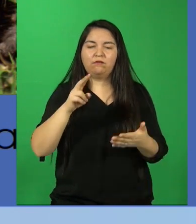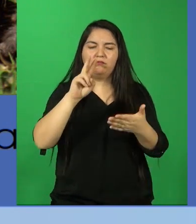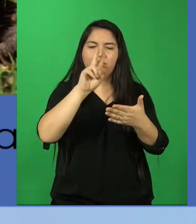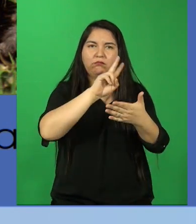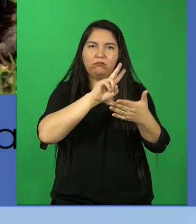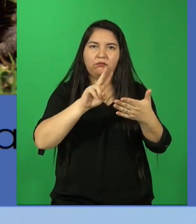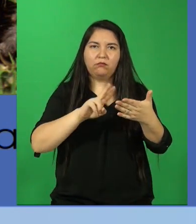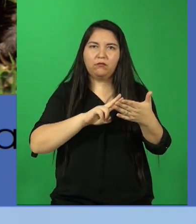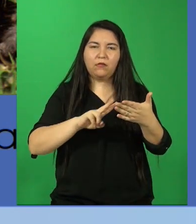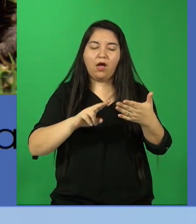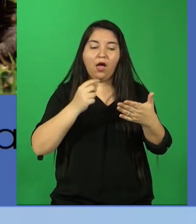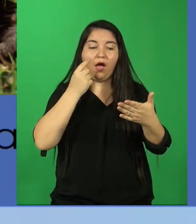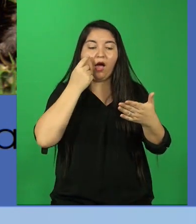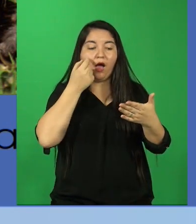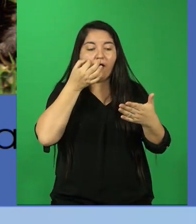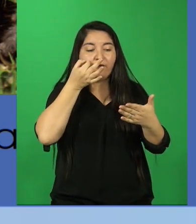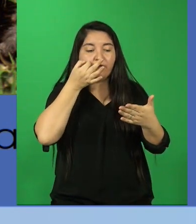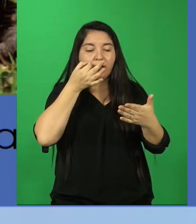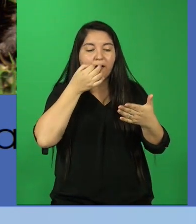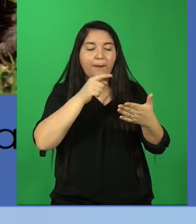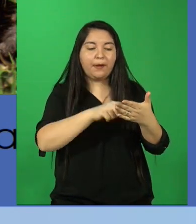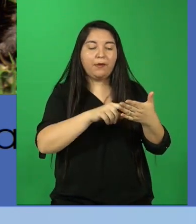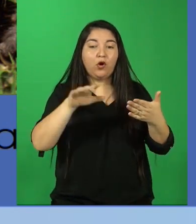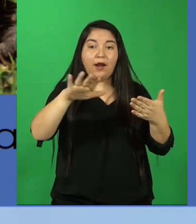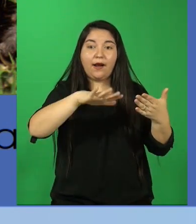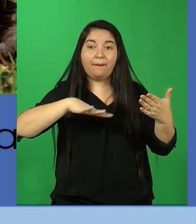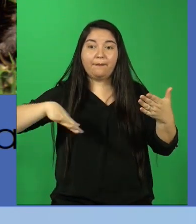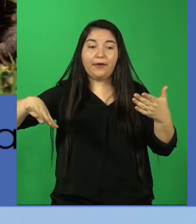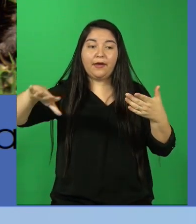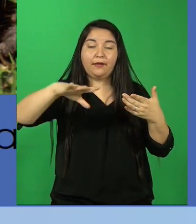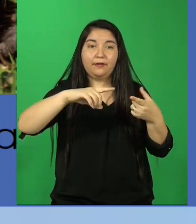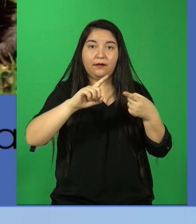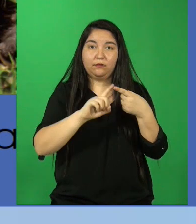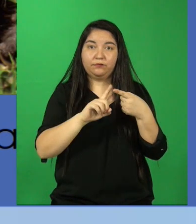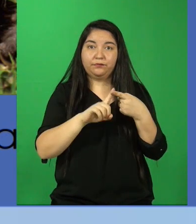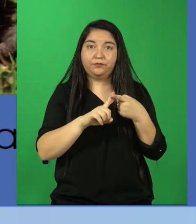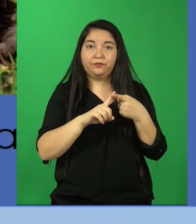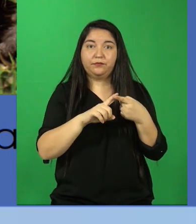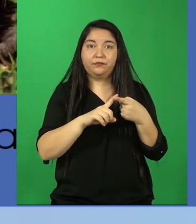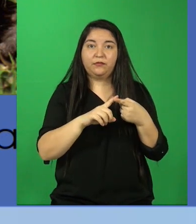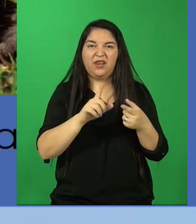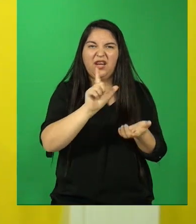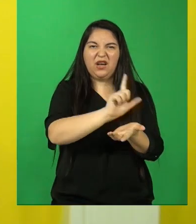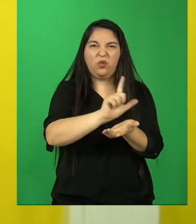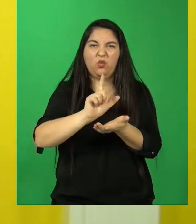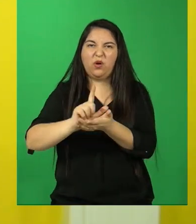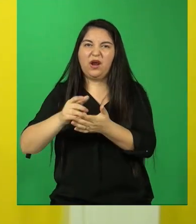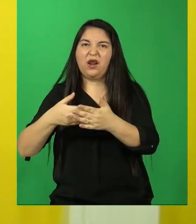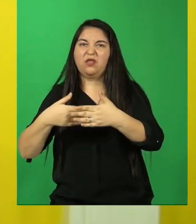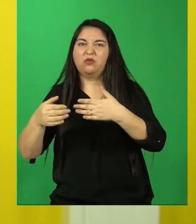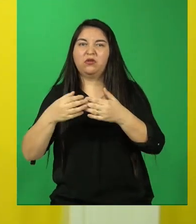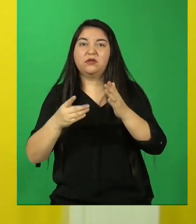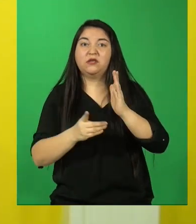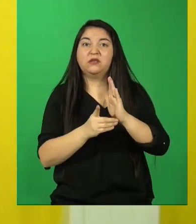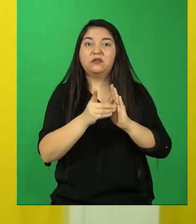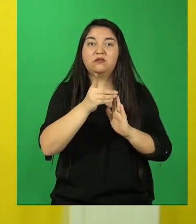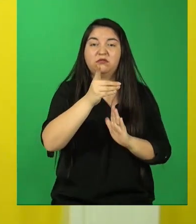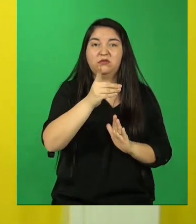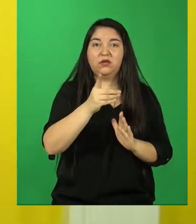siguiente: el ambiente, ¿cierto? Que es el lugar donde se desarrolla la